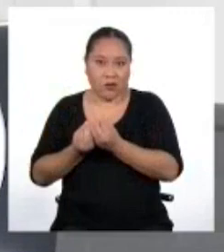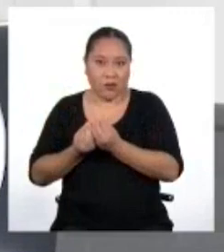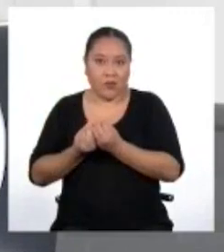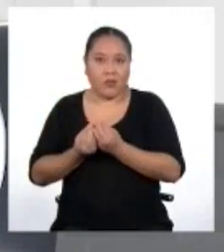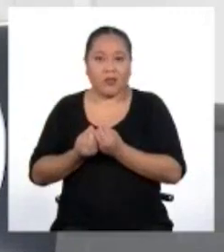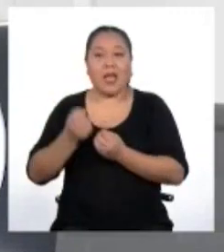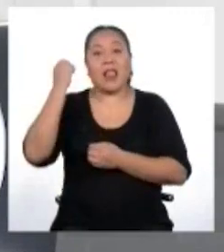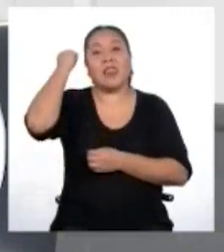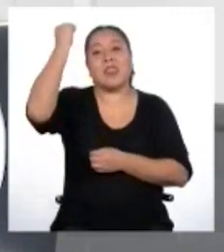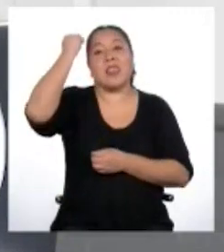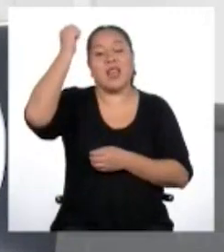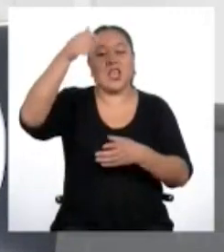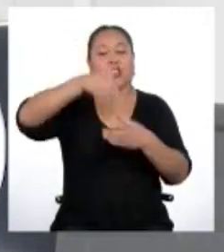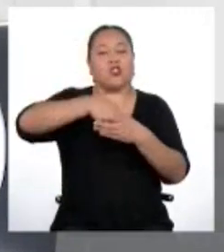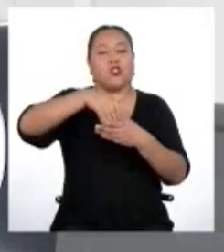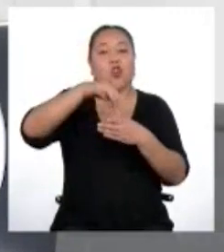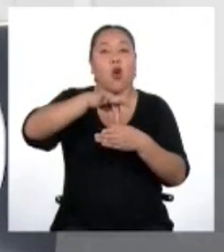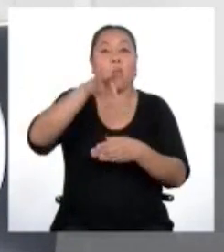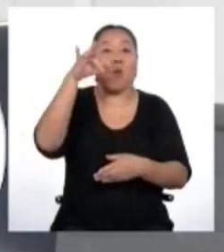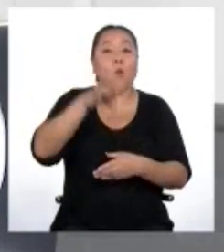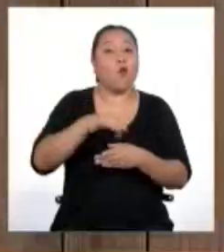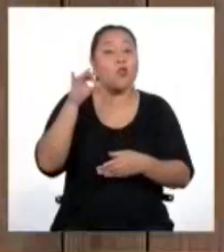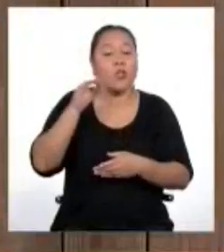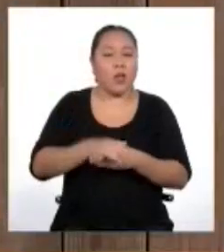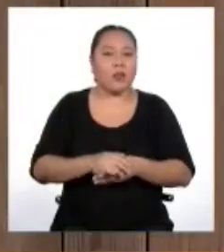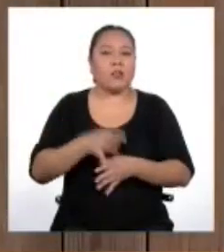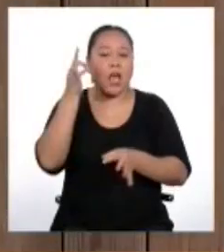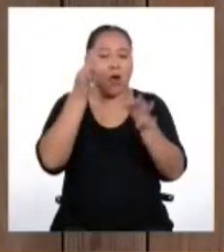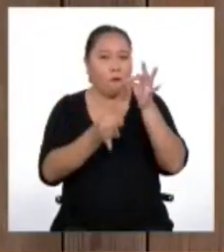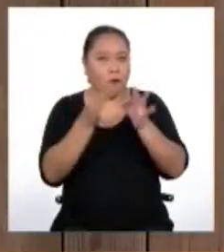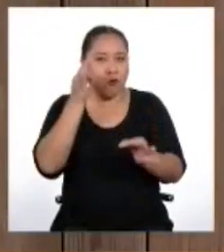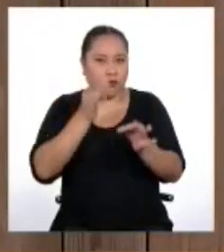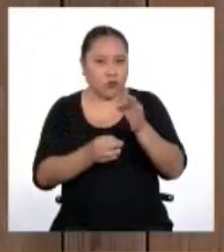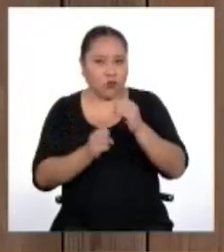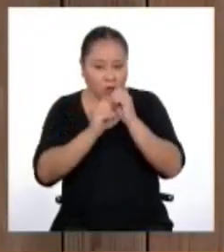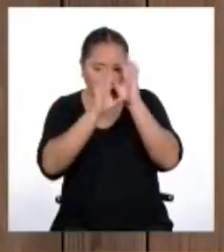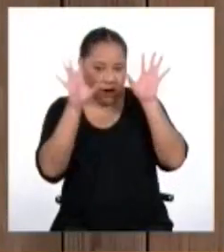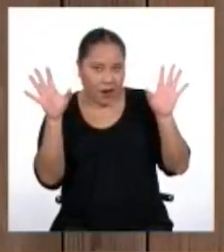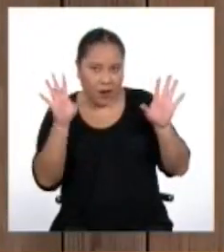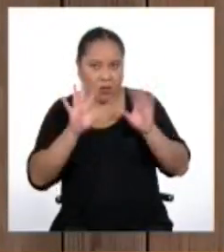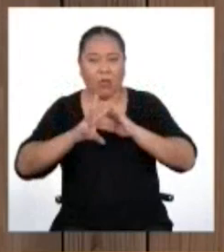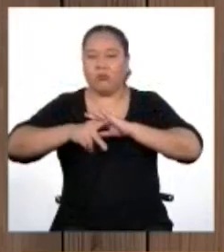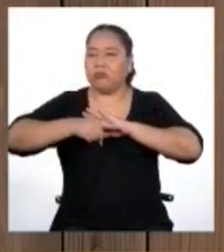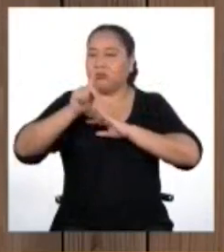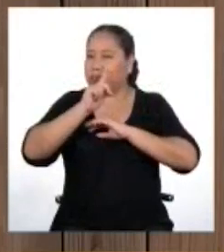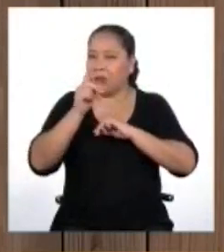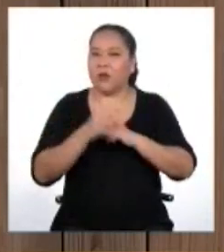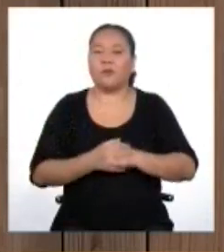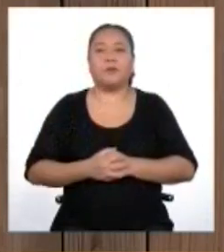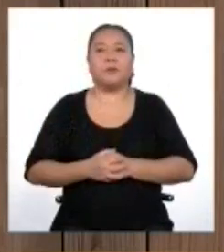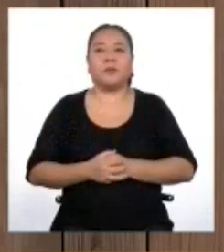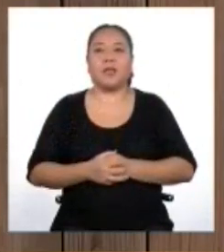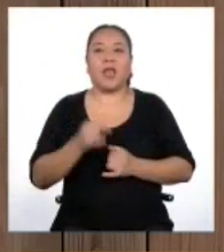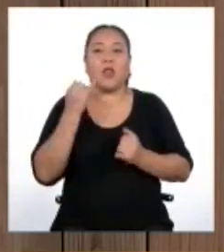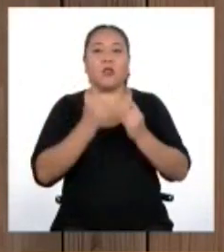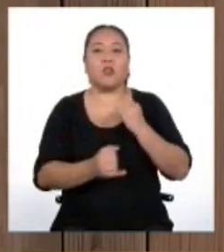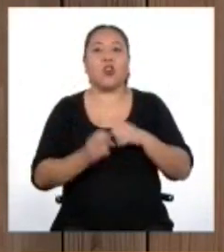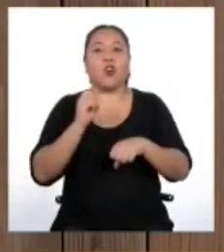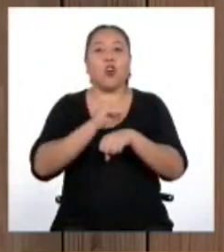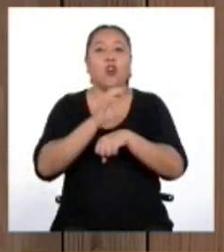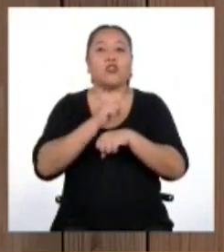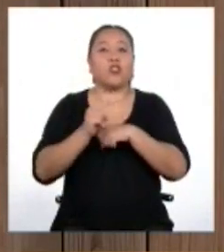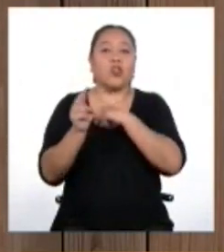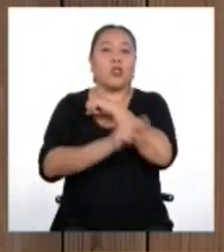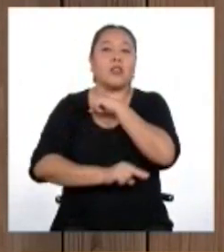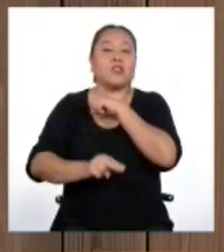votar se dé en condiciones justas y transparentes. Exactamente. Y por último, está el Consejo Nacional de